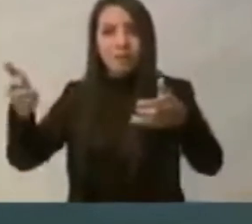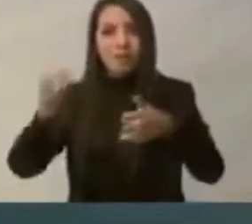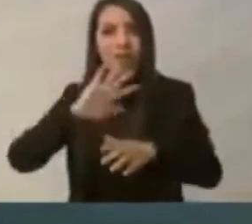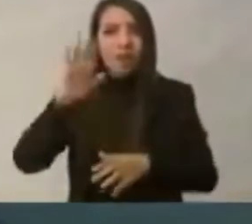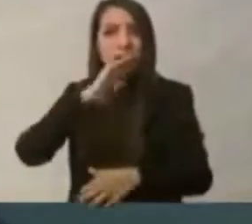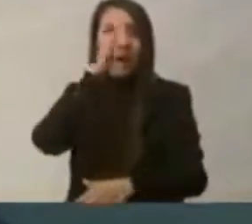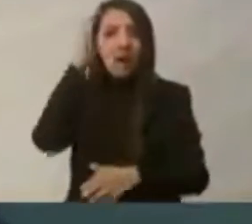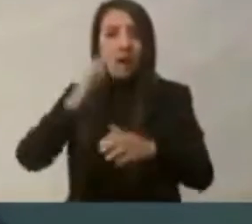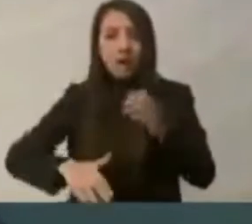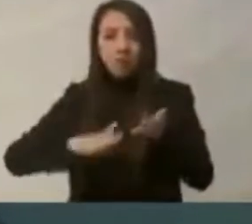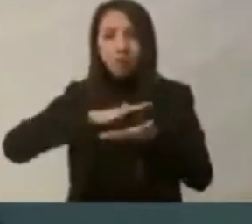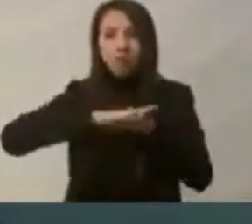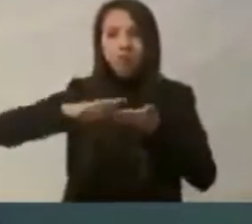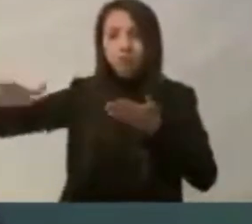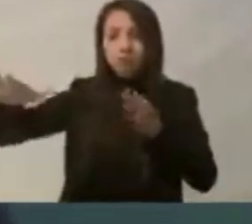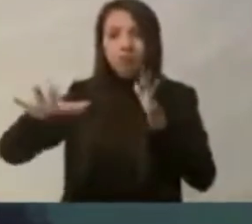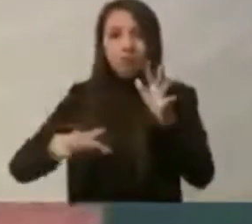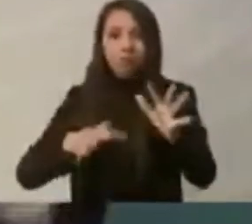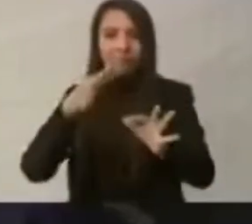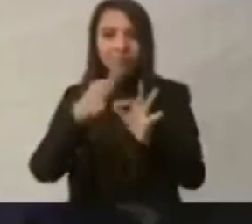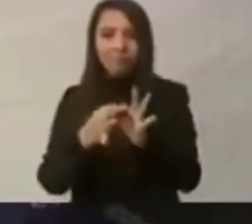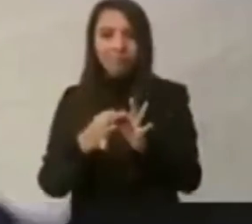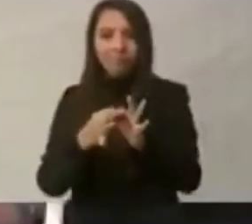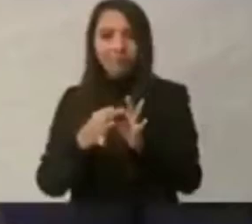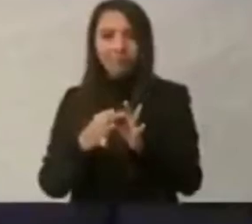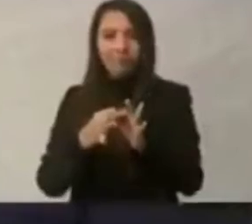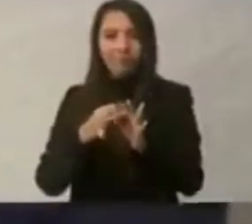de construir de San Felipe